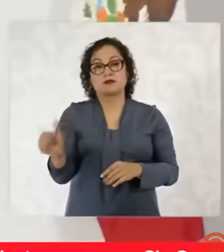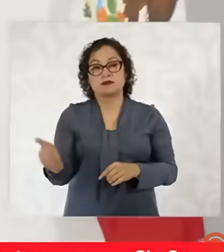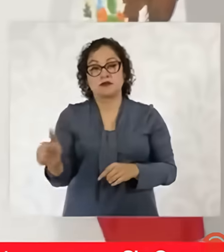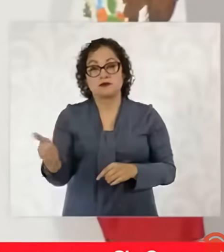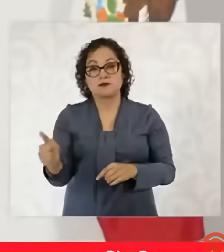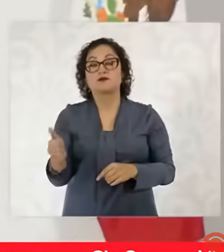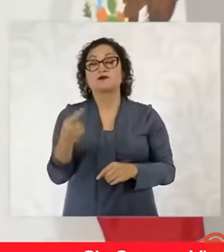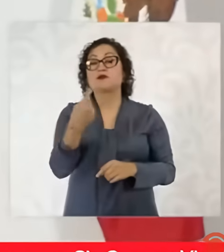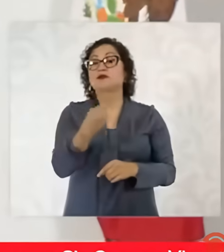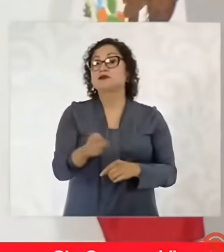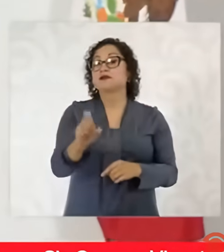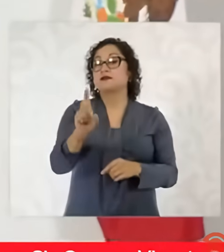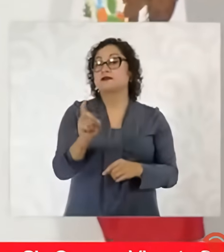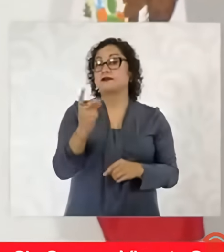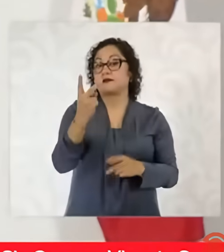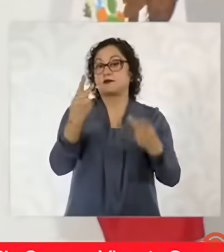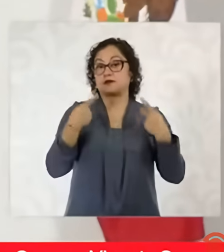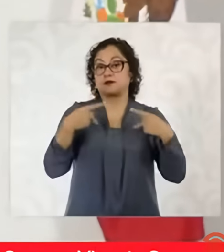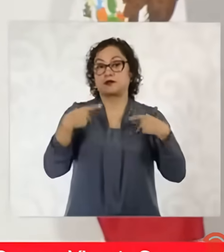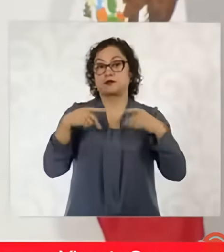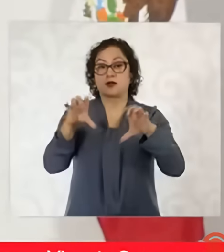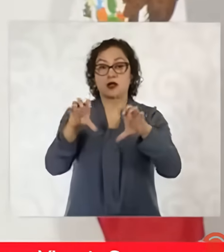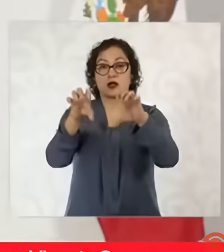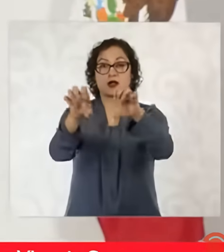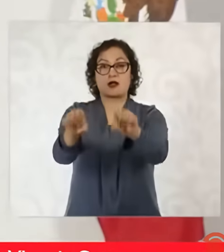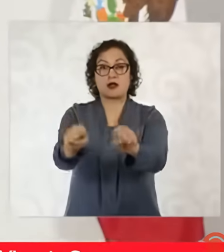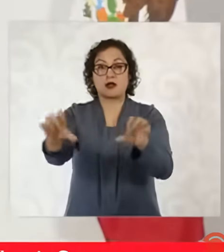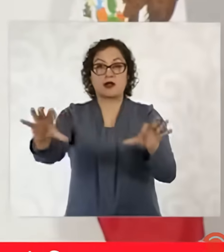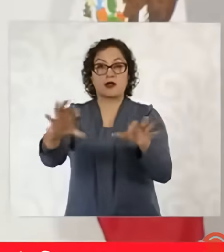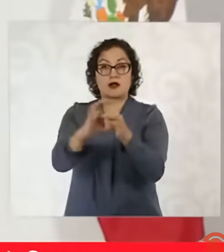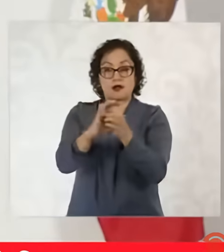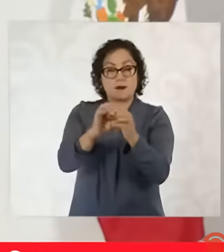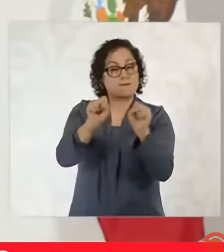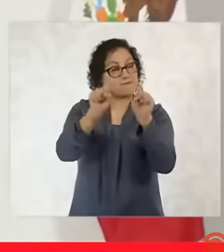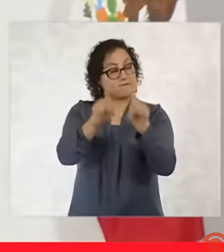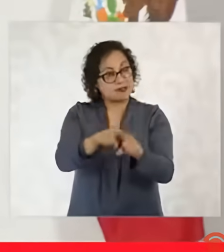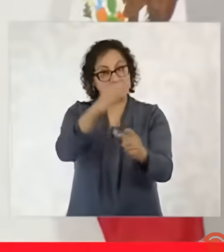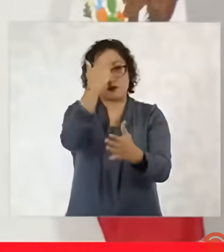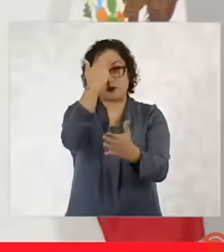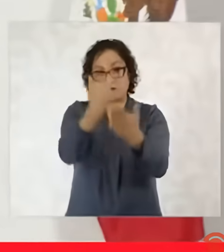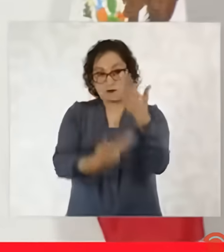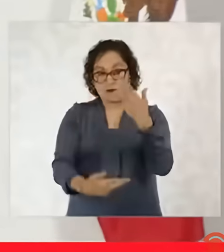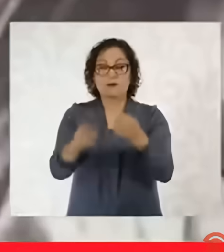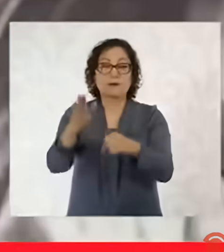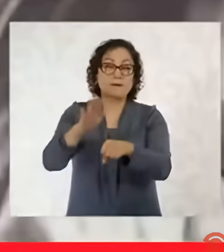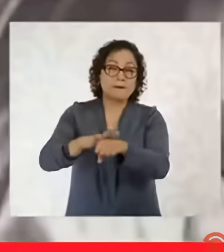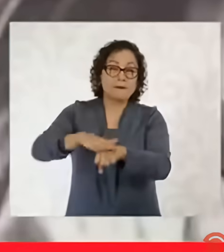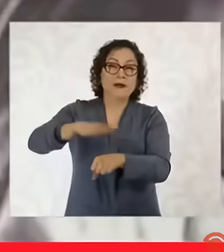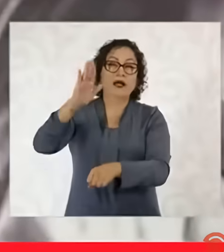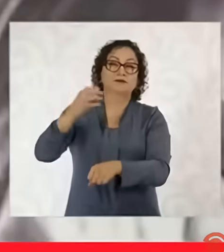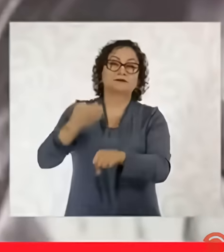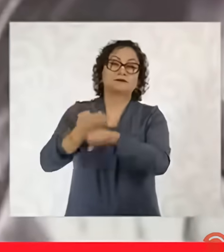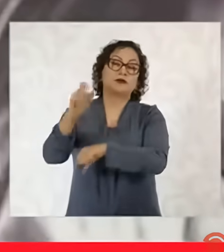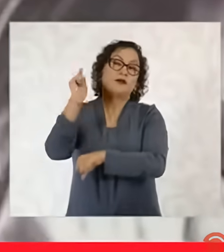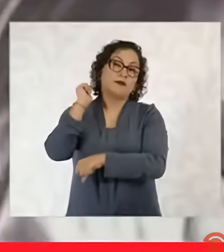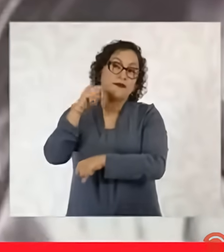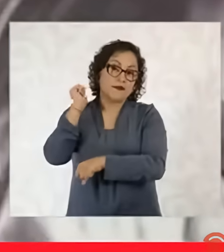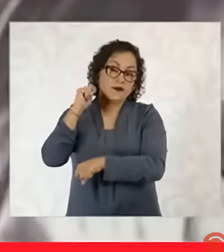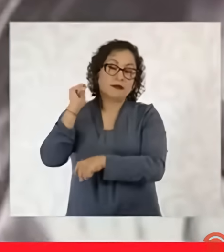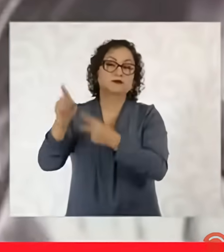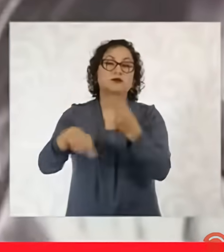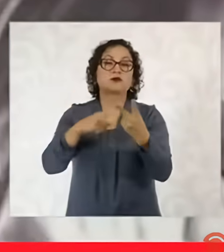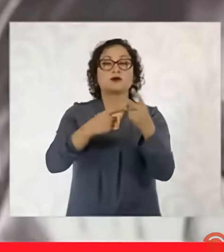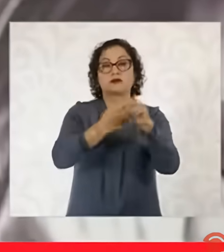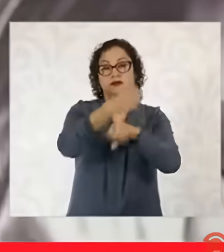detenidas 132 personas vinculadas con el delito de extorsión. Sobresale Tabasco con 56 detenidos, Estado de México